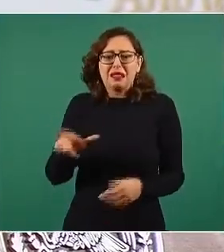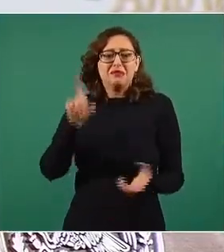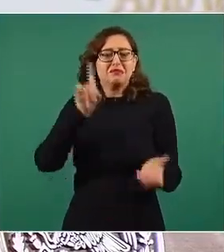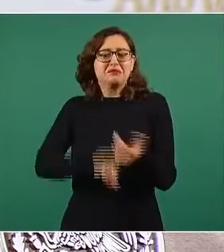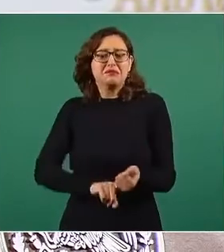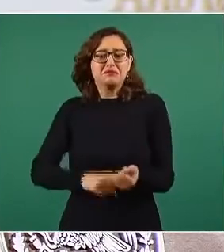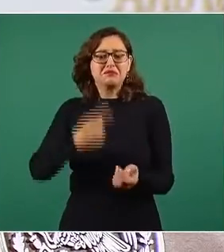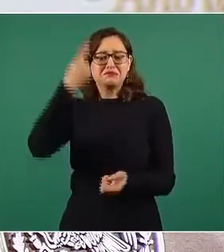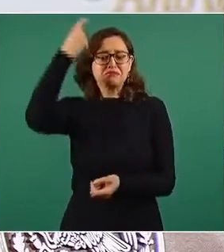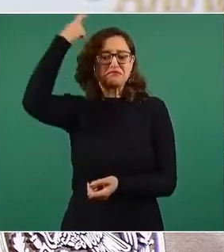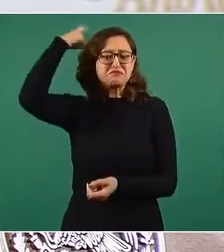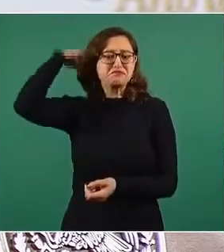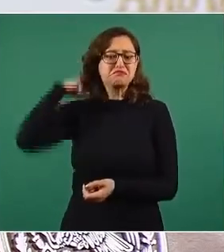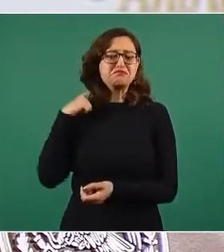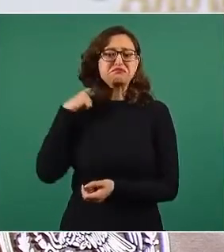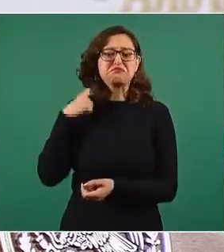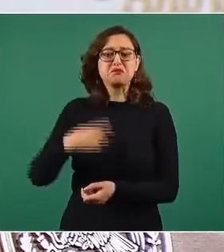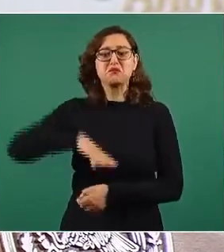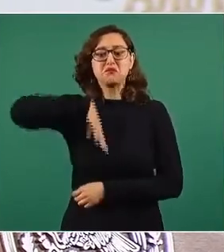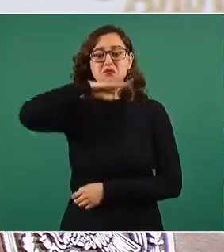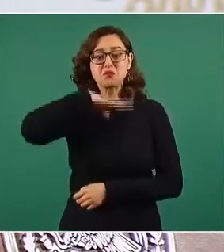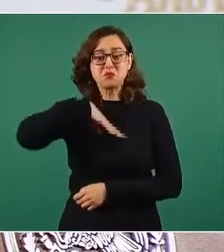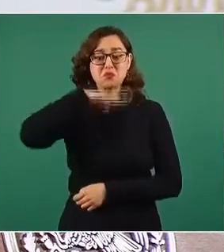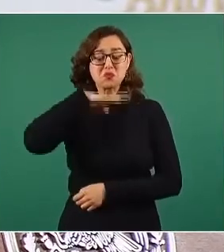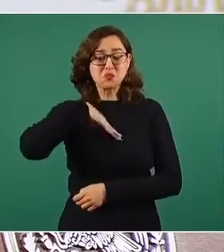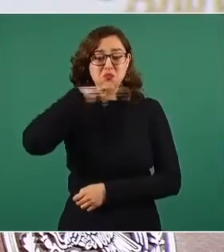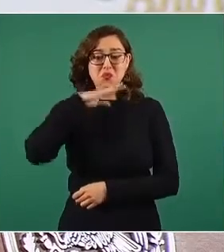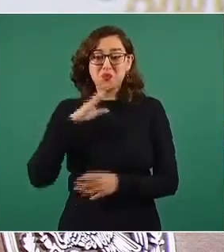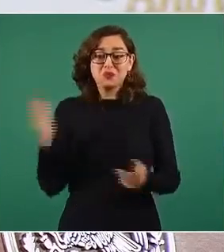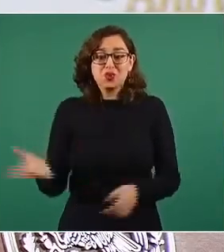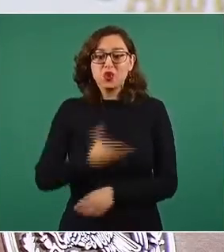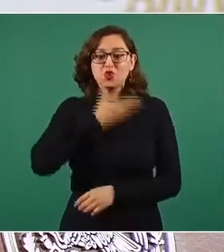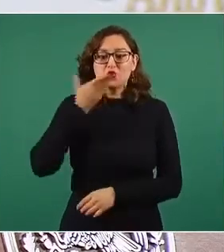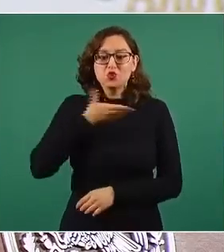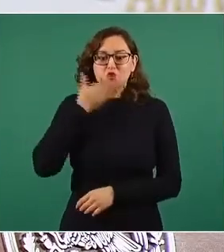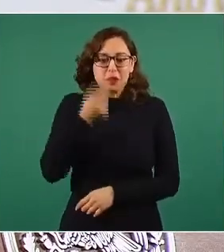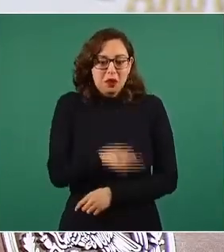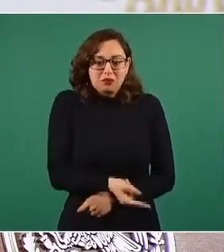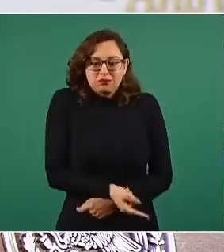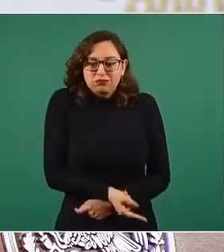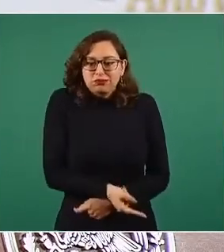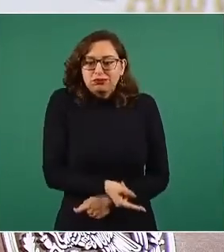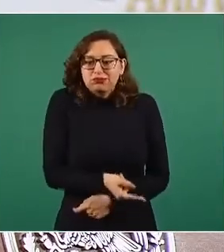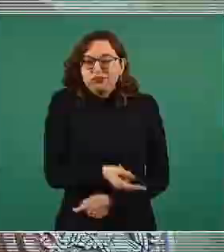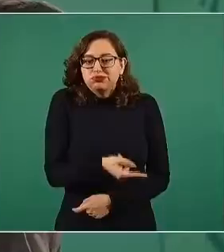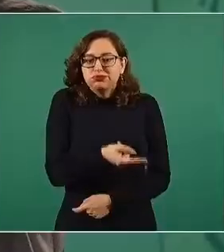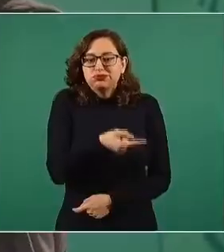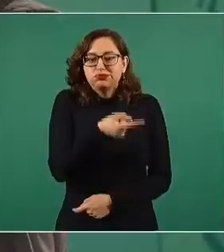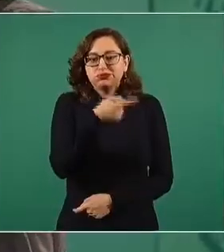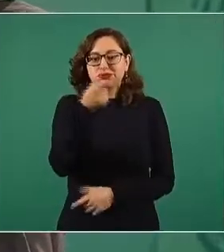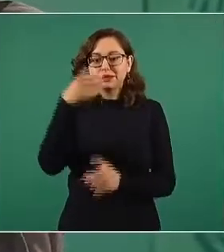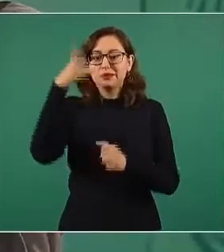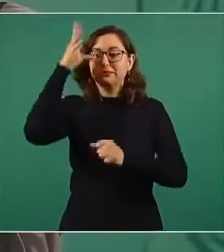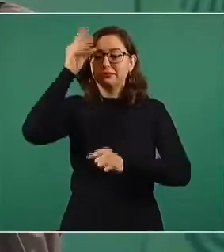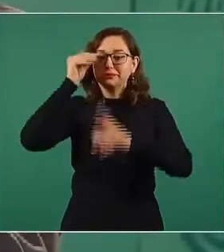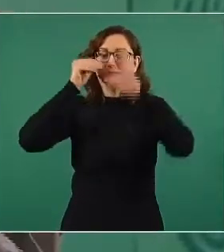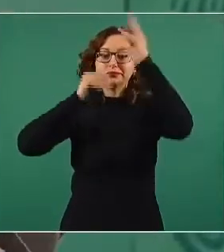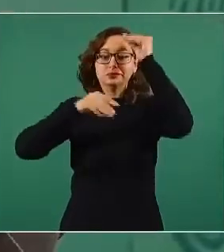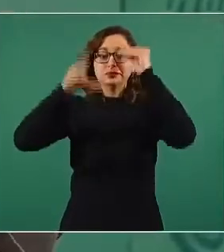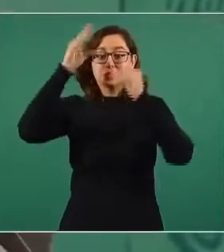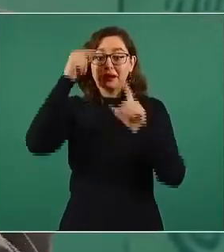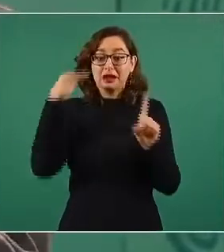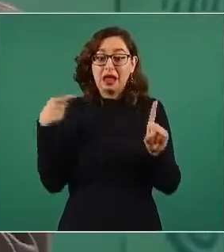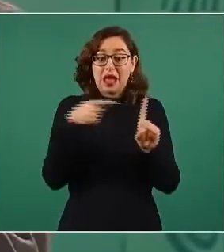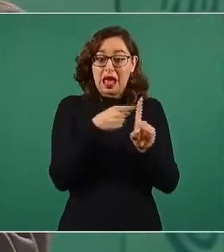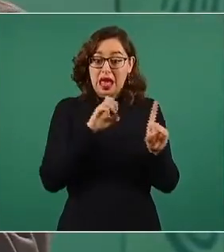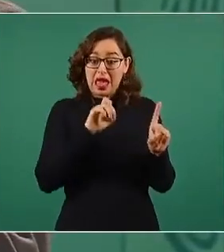lo ven normal, es una formación. Y el asunto es que no es solo